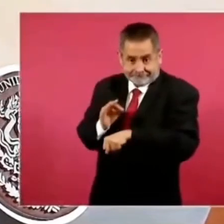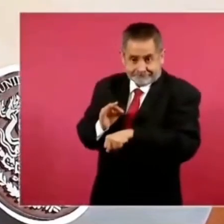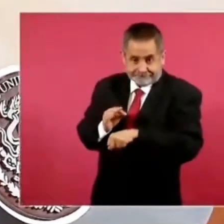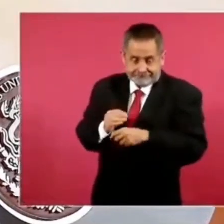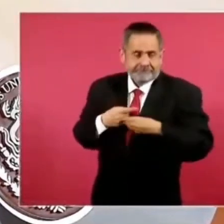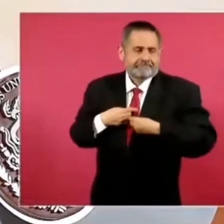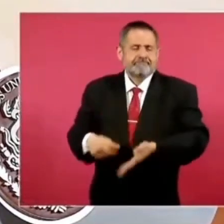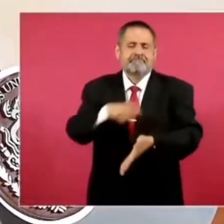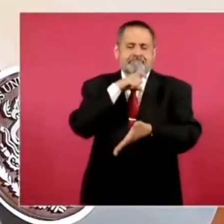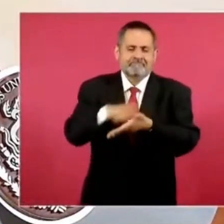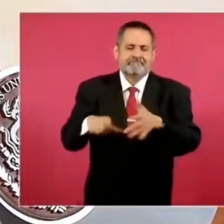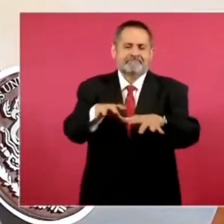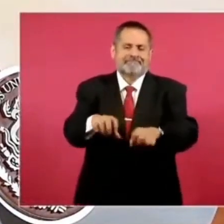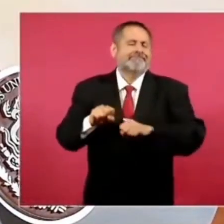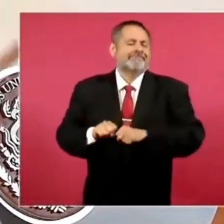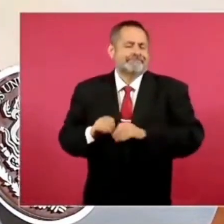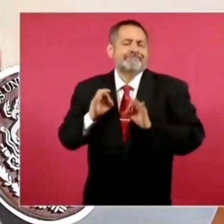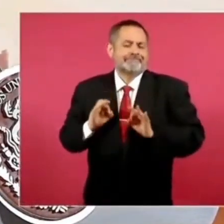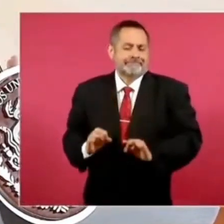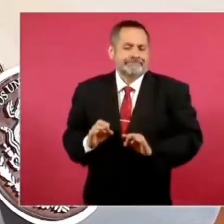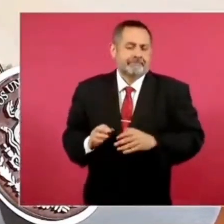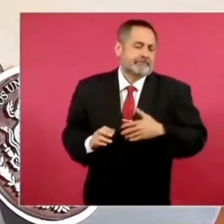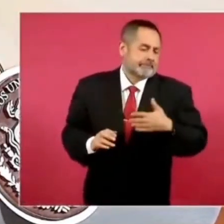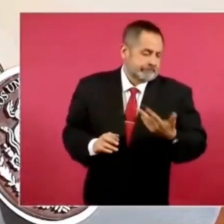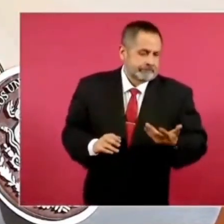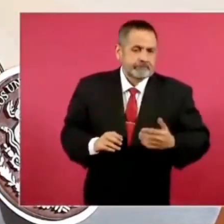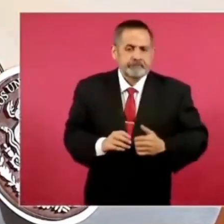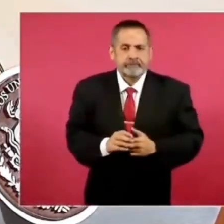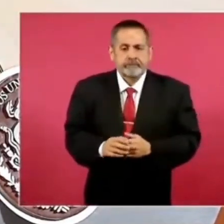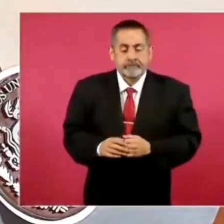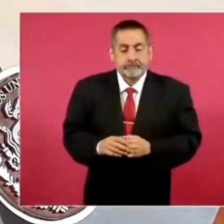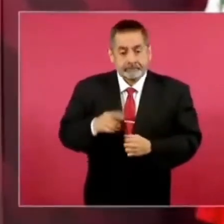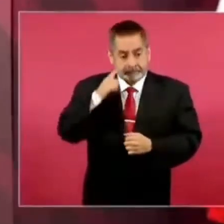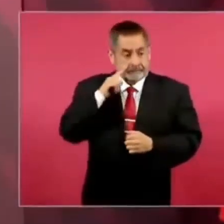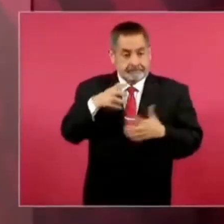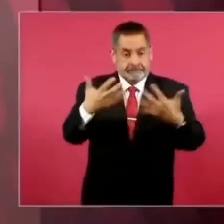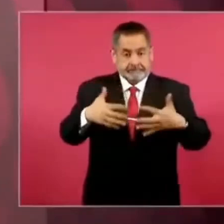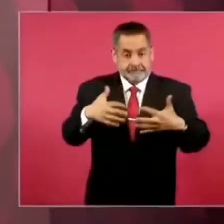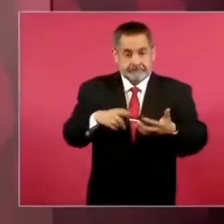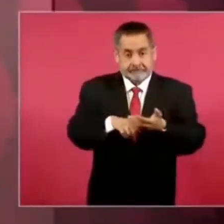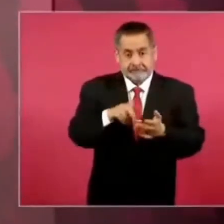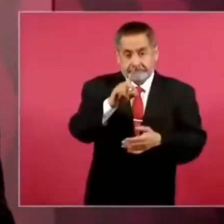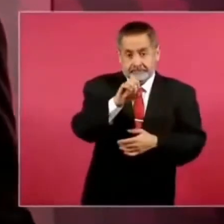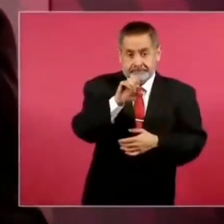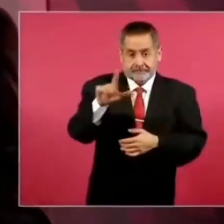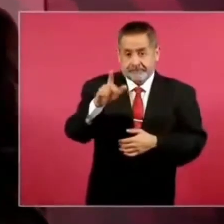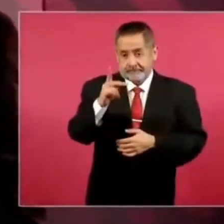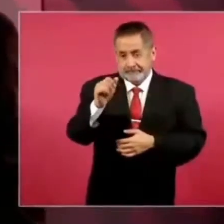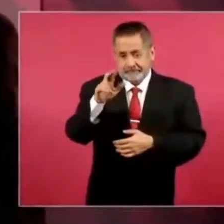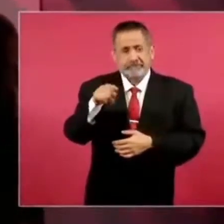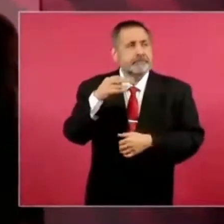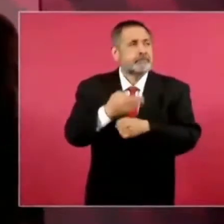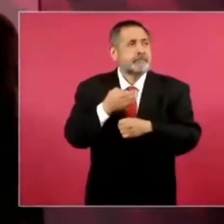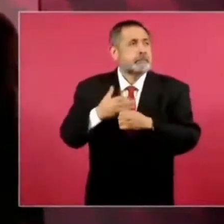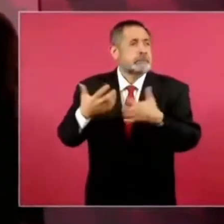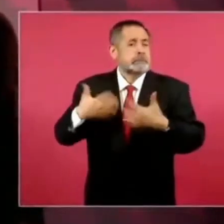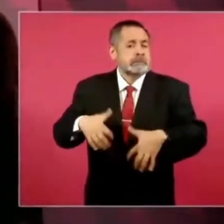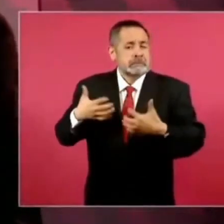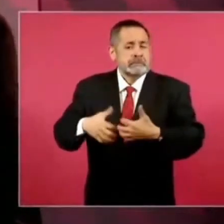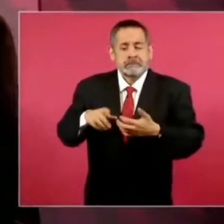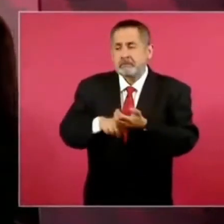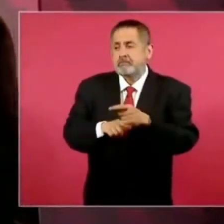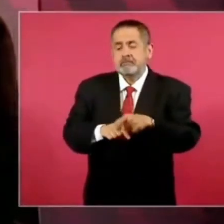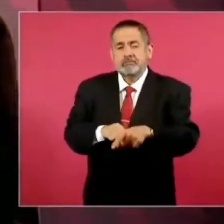la compra. Pero para tener una idea, la refinería de Deer Park, que produce